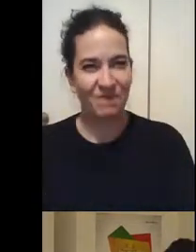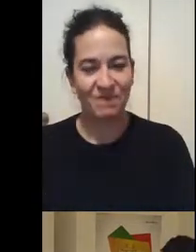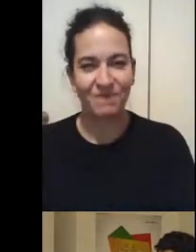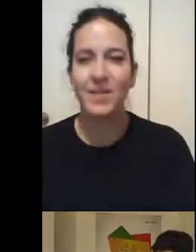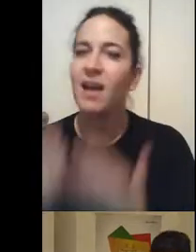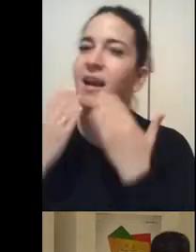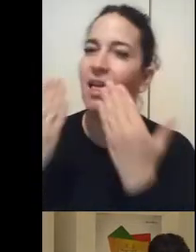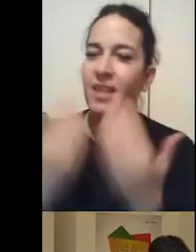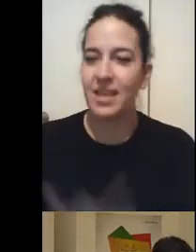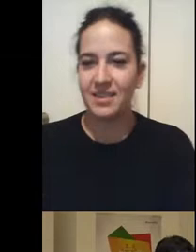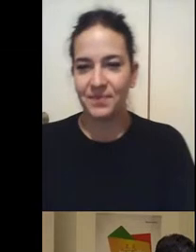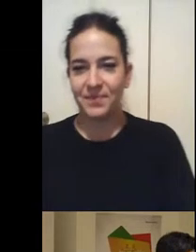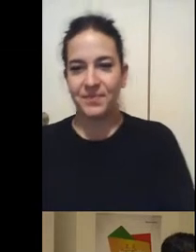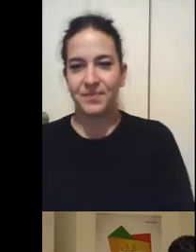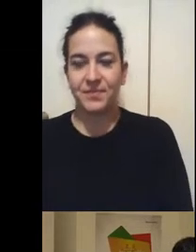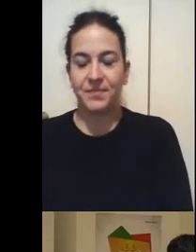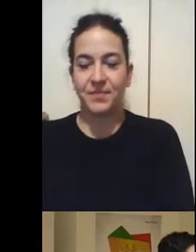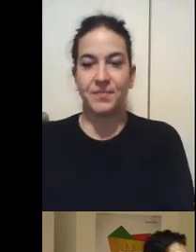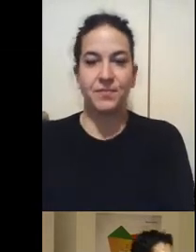Gracias.